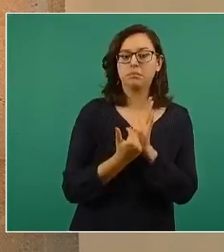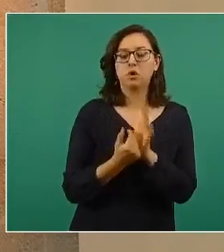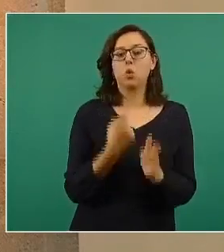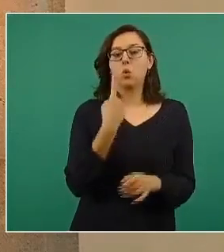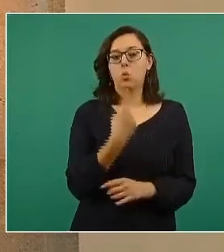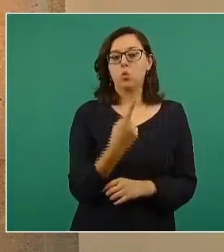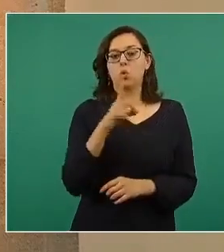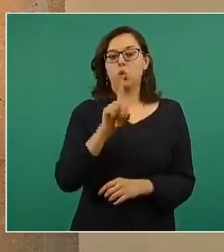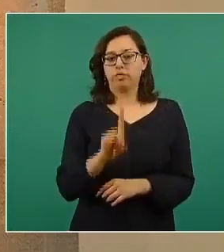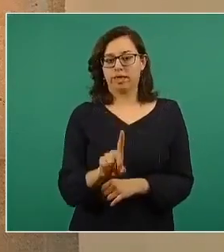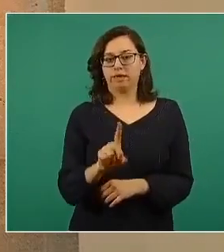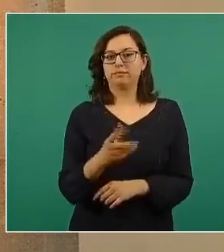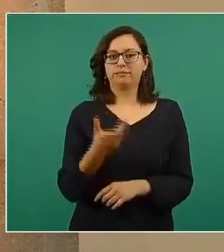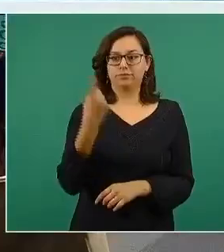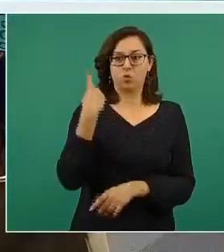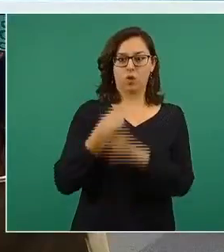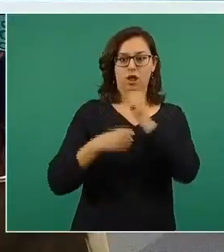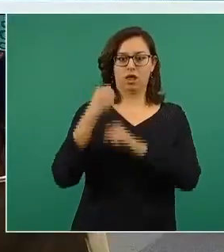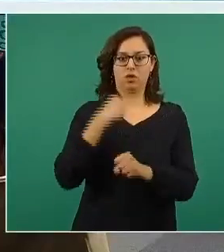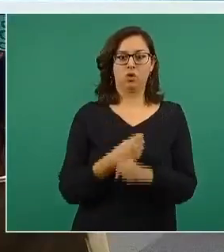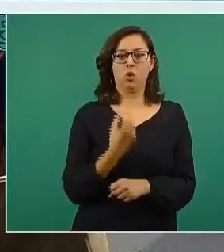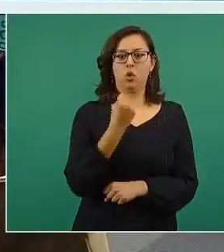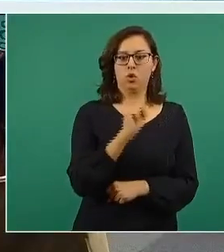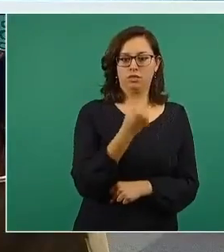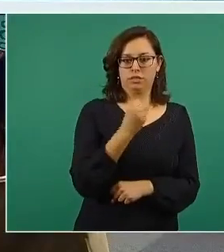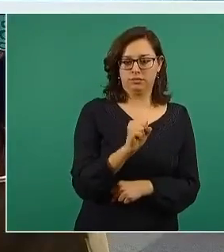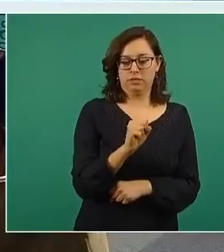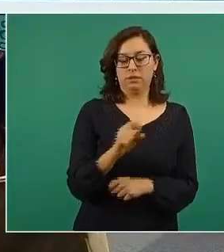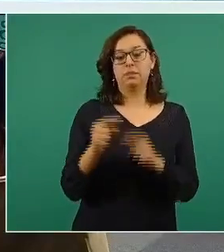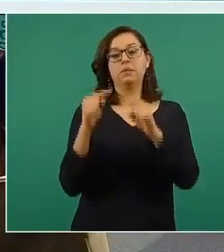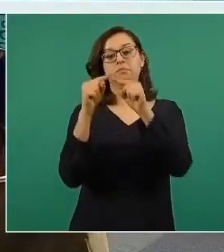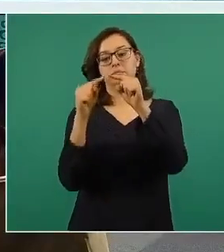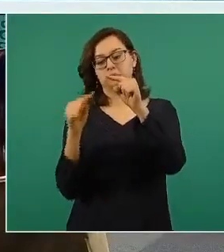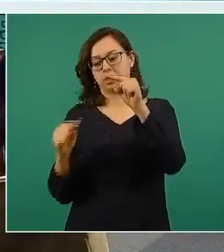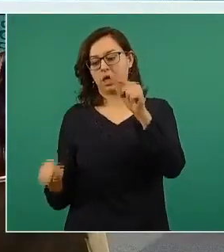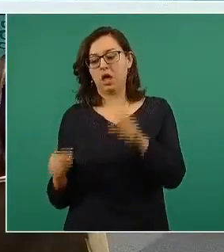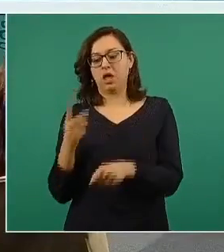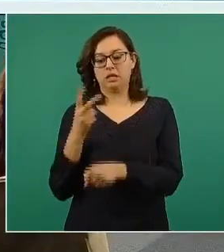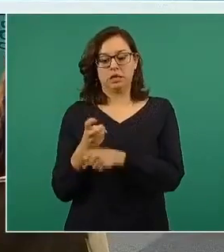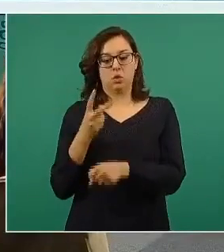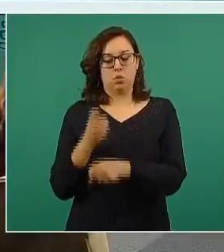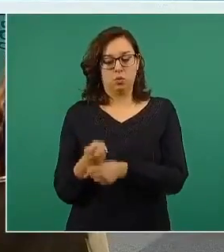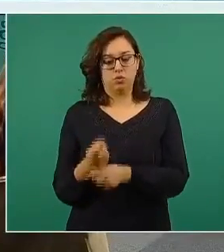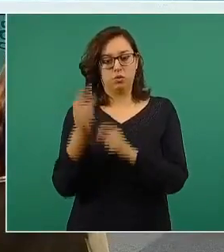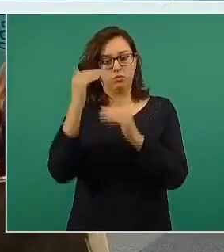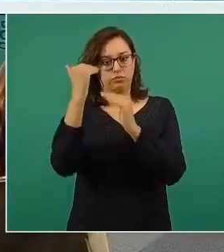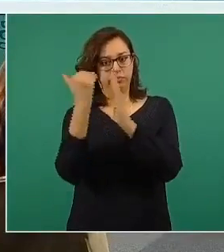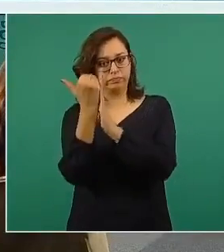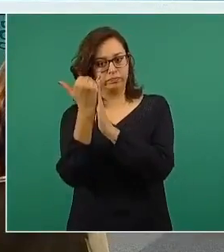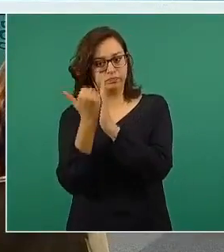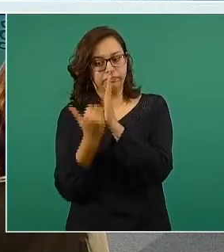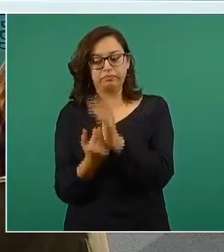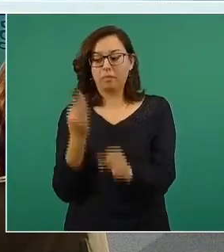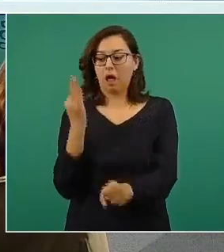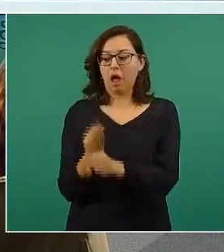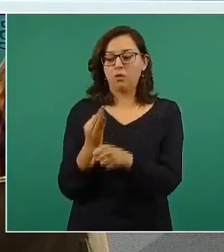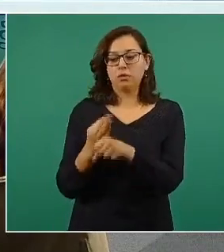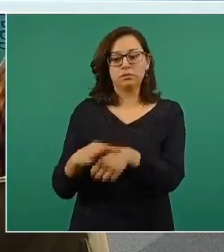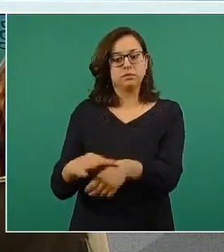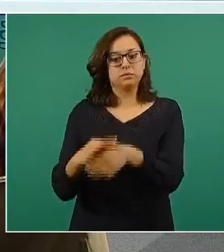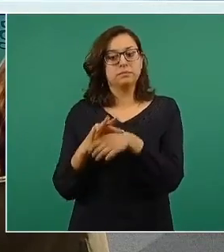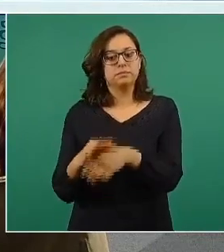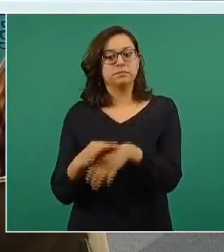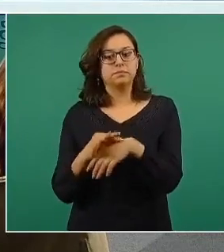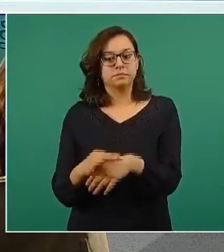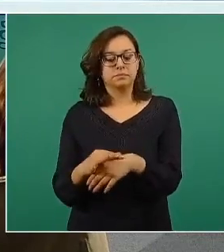1D, y la segunda, que está representada por el 2D, pues prácticamente es la que estamos viviendo en estas